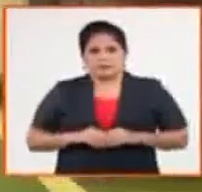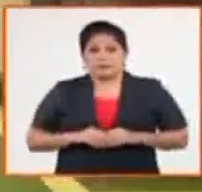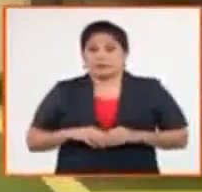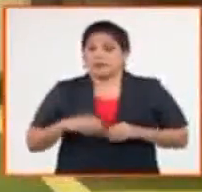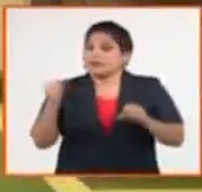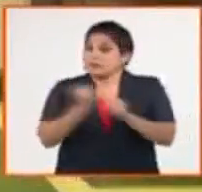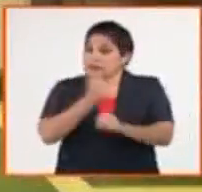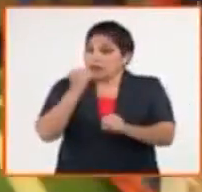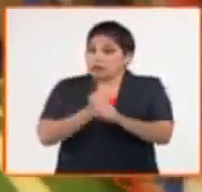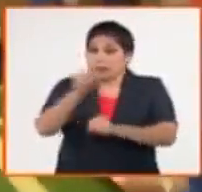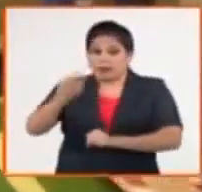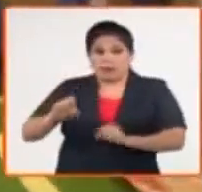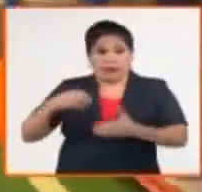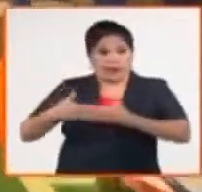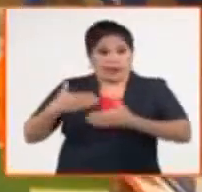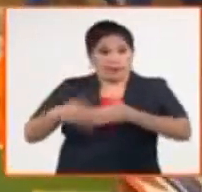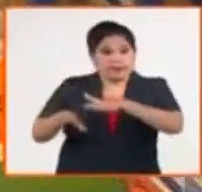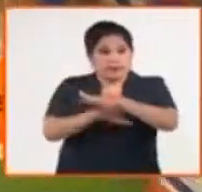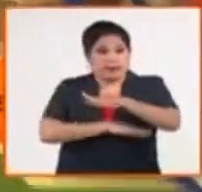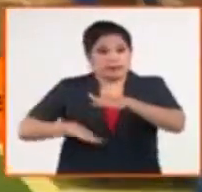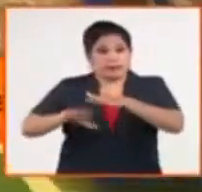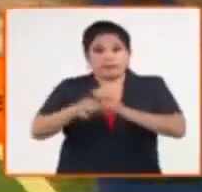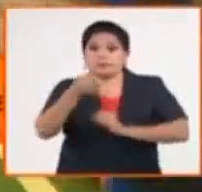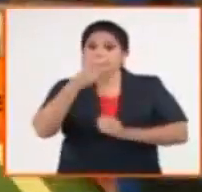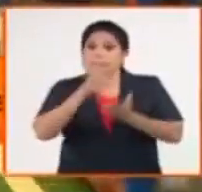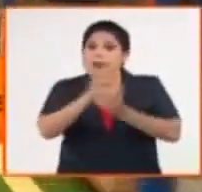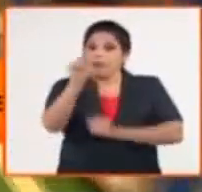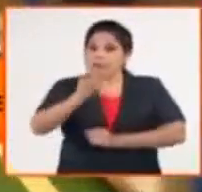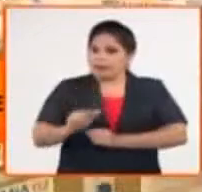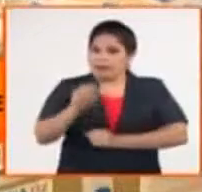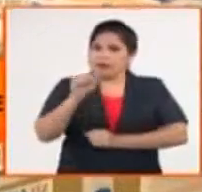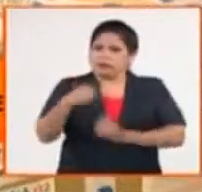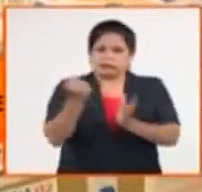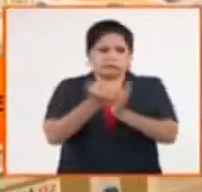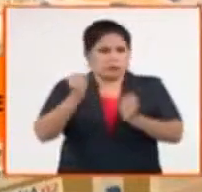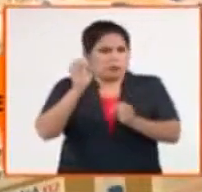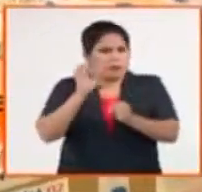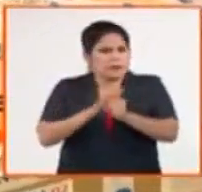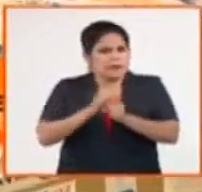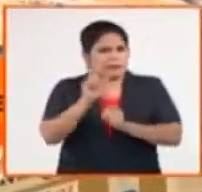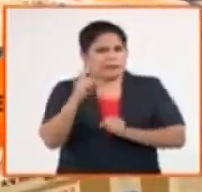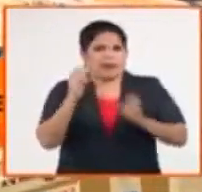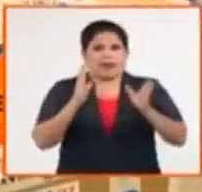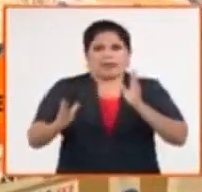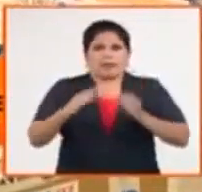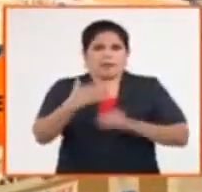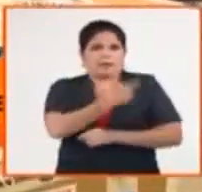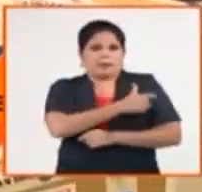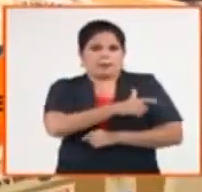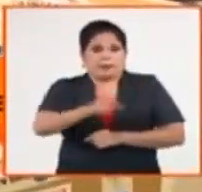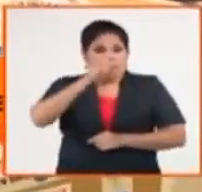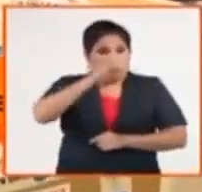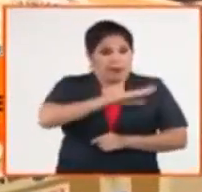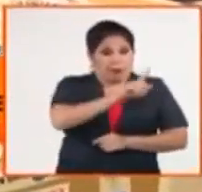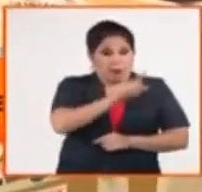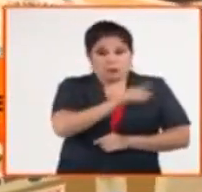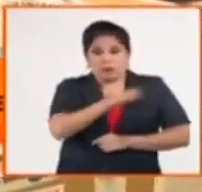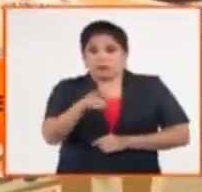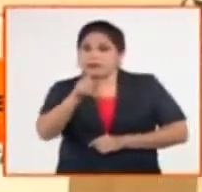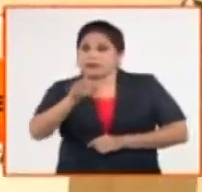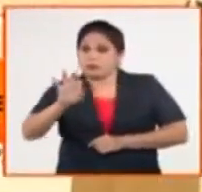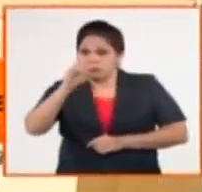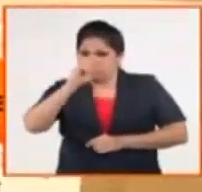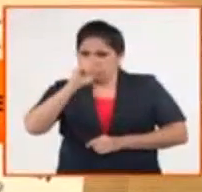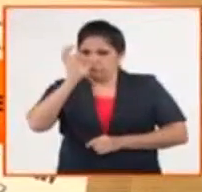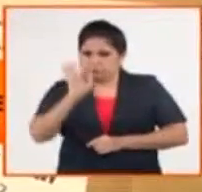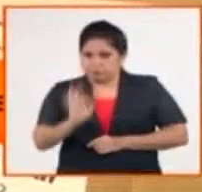Trabajadores de la Unidad Empresarial de Base Droguería Mayagüey que garantizan también el inicio de la primera etapa de inmunización a edades entre 11 y 18 años